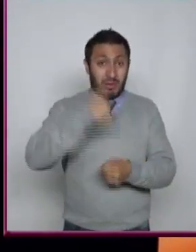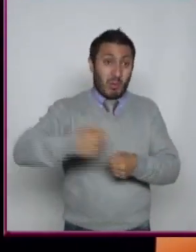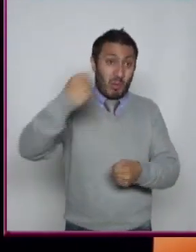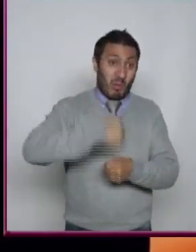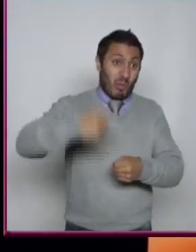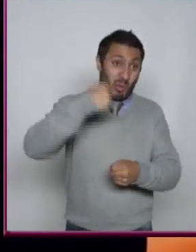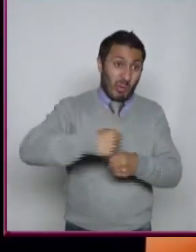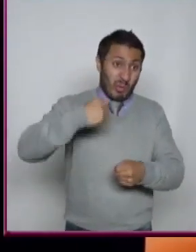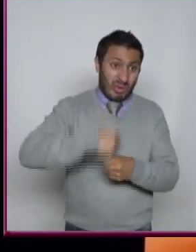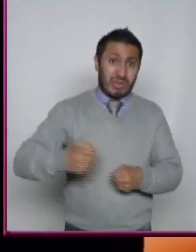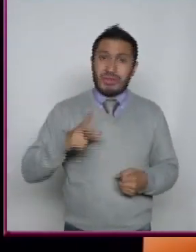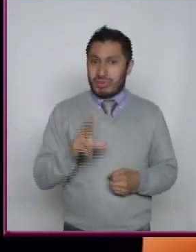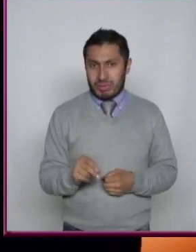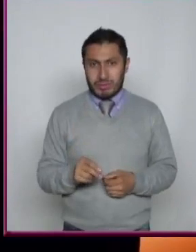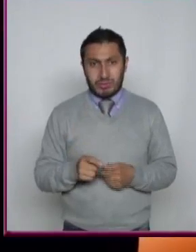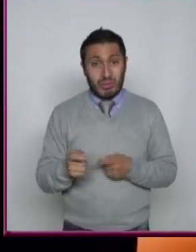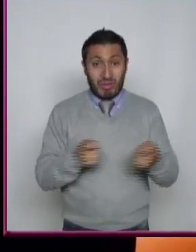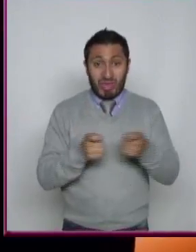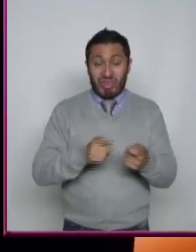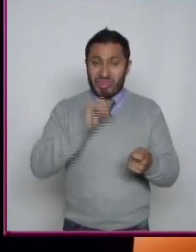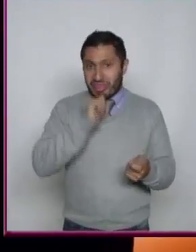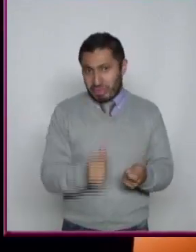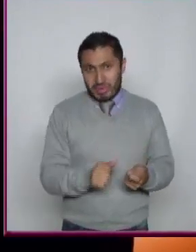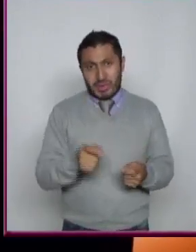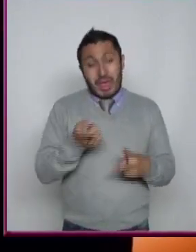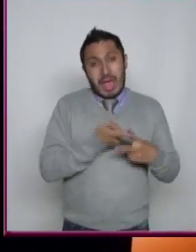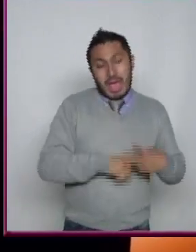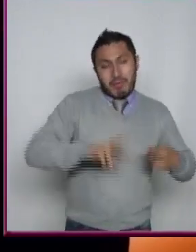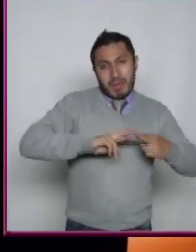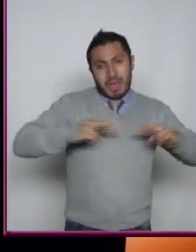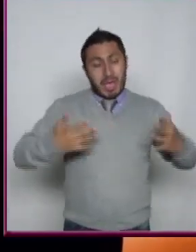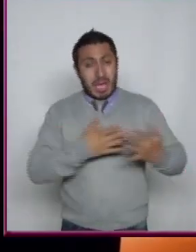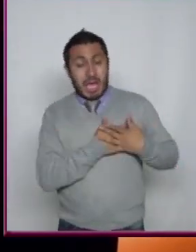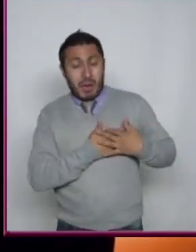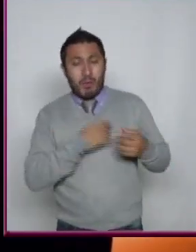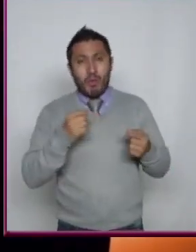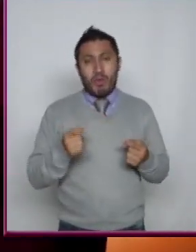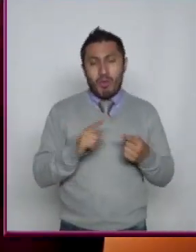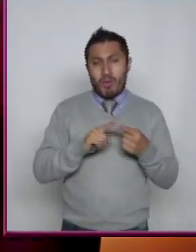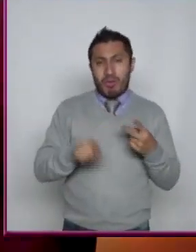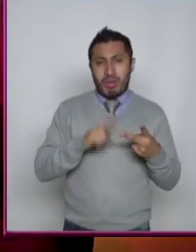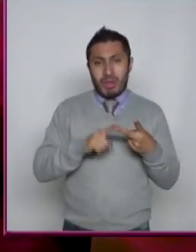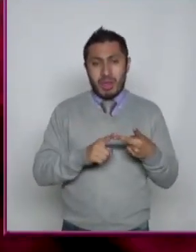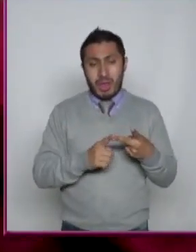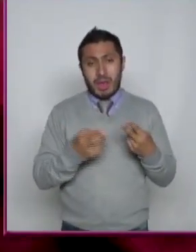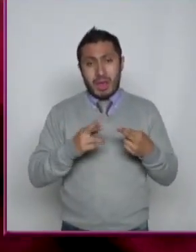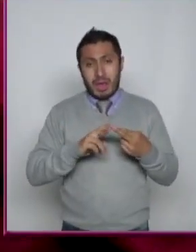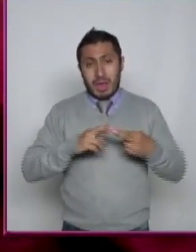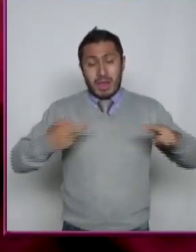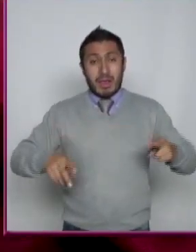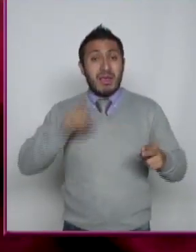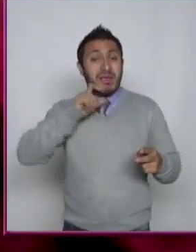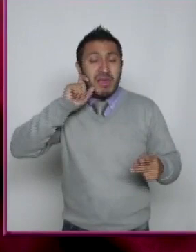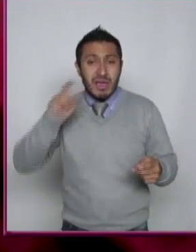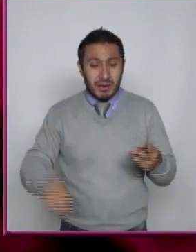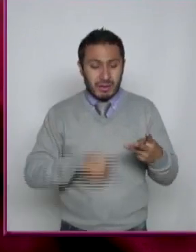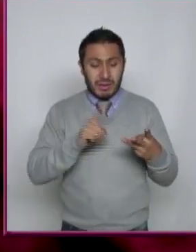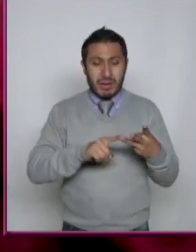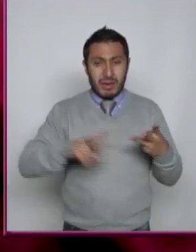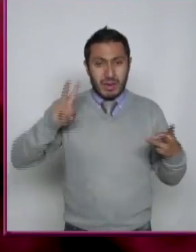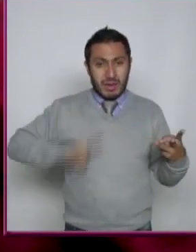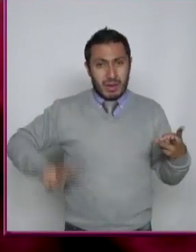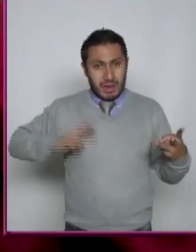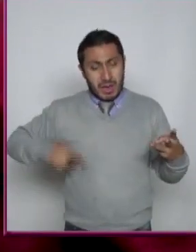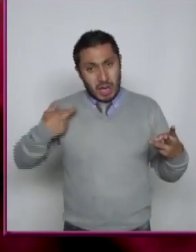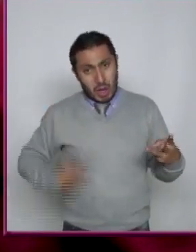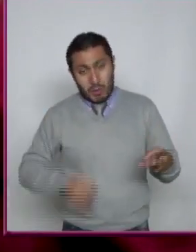controlar. Ya sea por iniciar una relación, ya sea por tener relaciones sexuales, ya sea vestirse de cierta